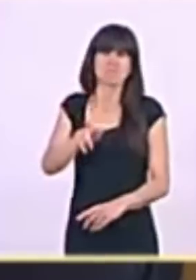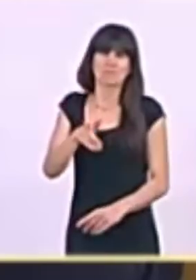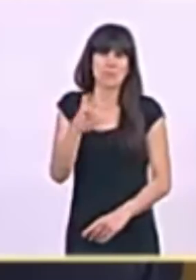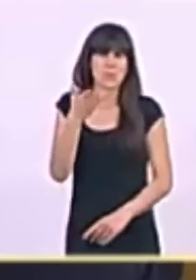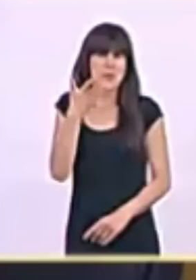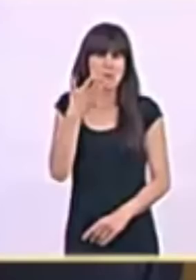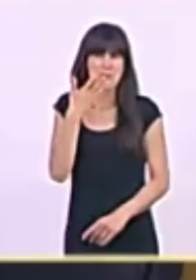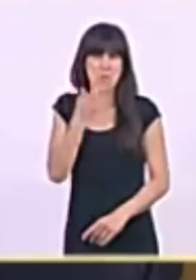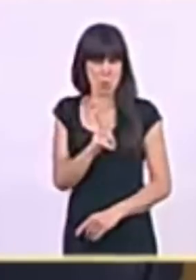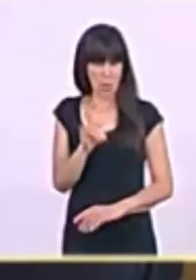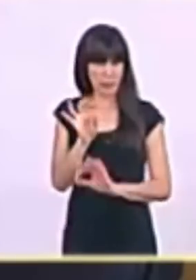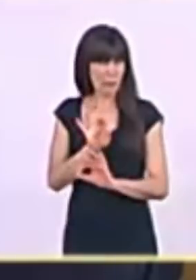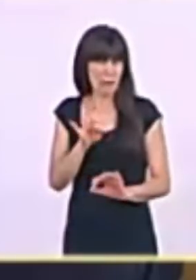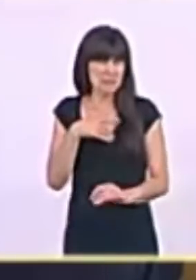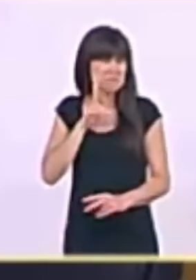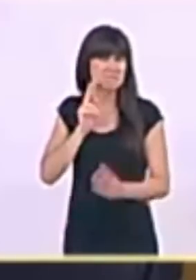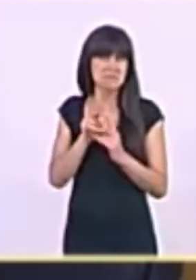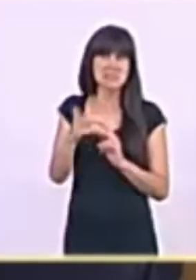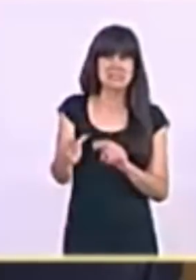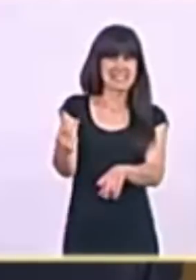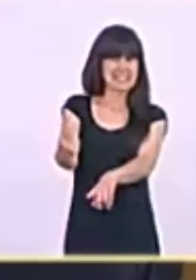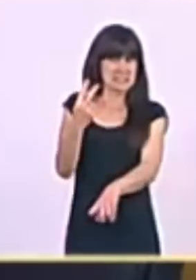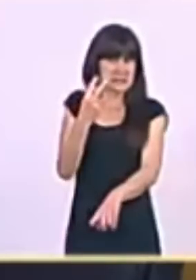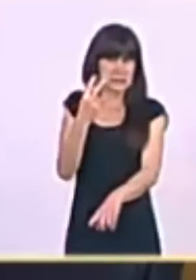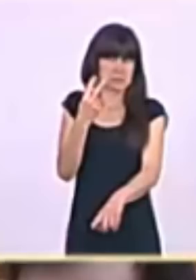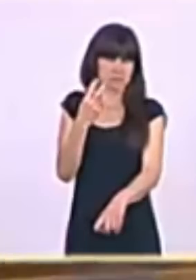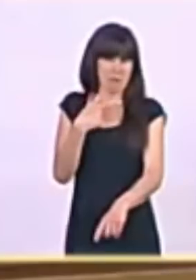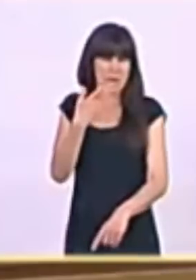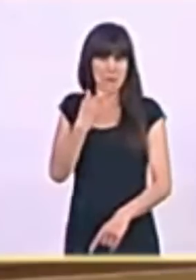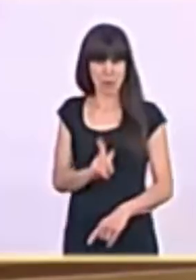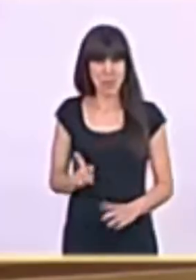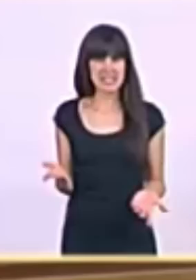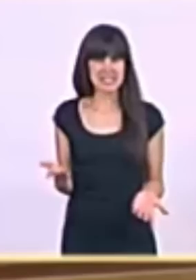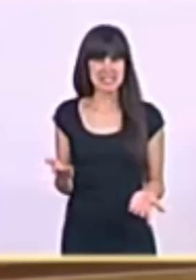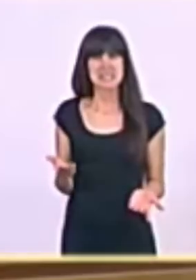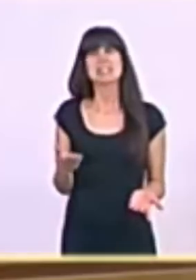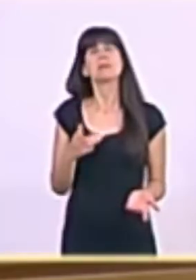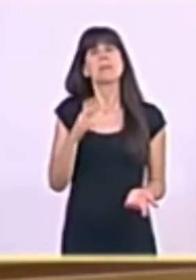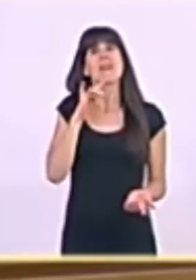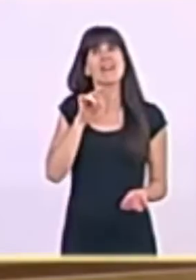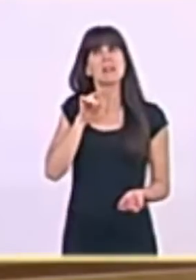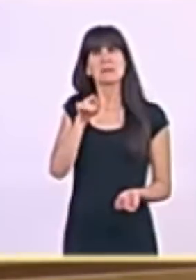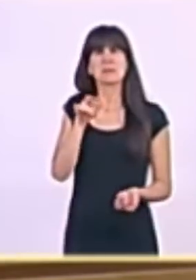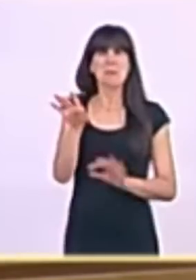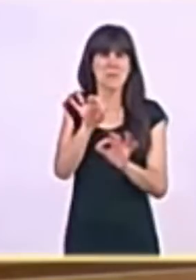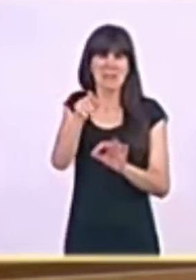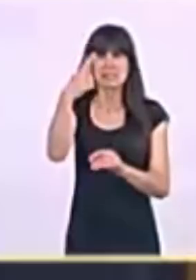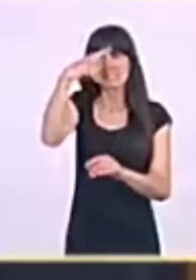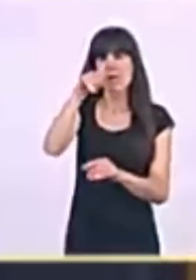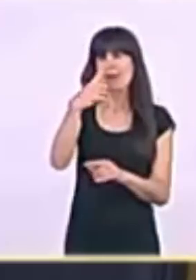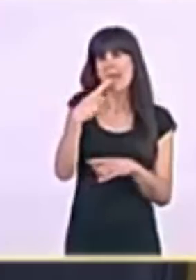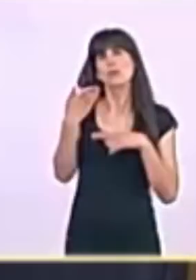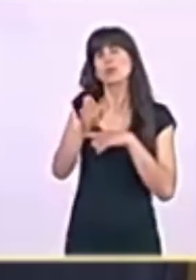evidentemente, en absoluto. Y sin embargo, es tan previsible. Cuando en estas últimas semanas veíamos las buenas noticias sobre la